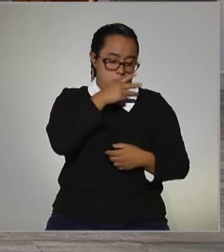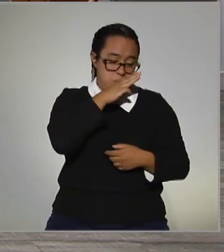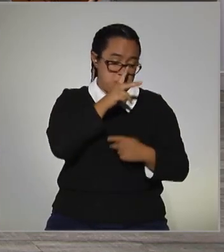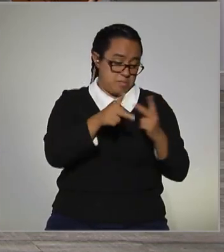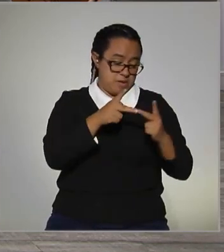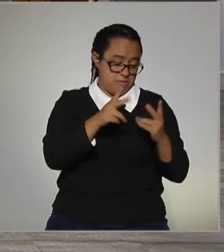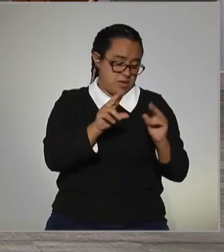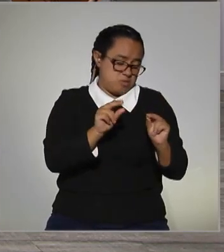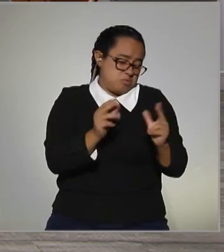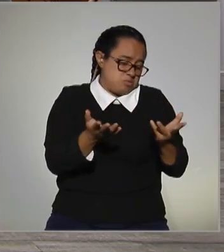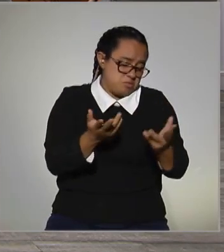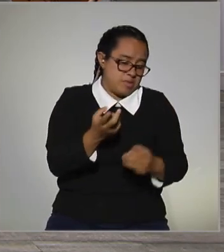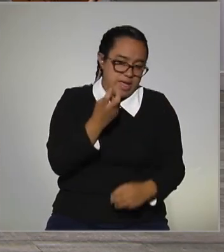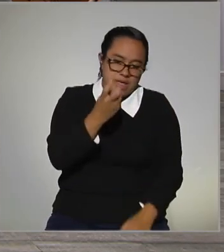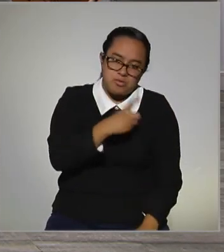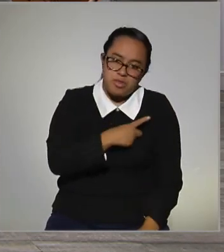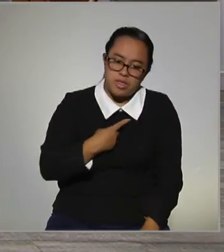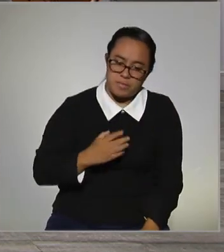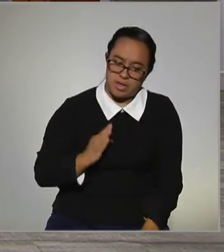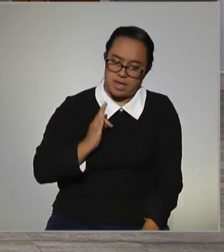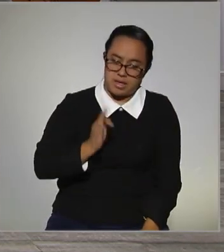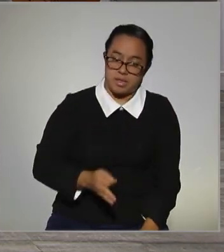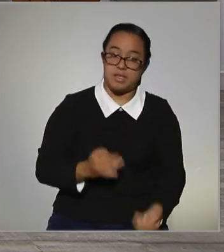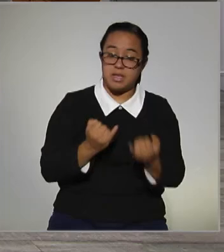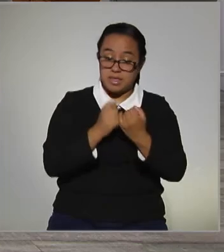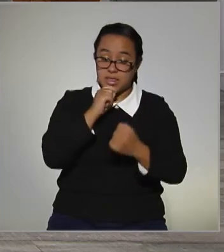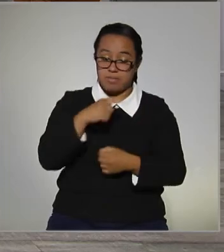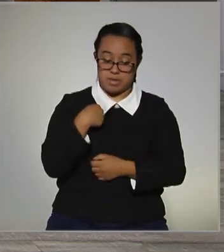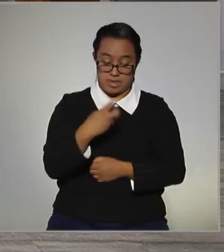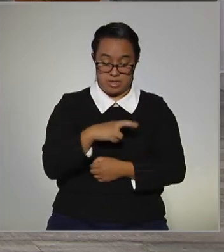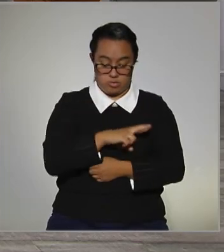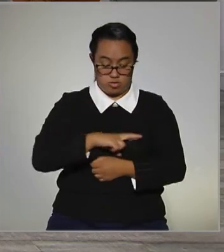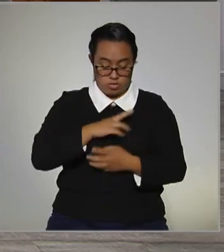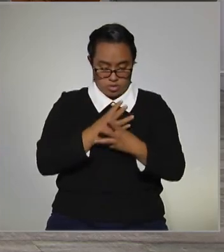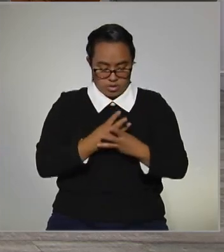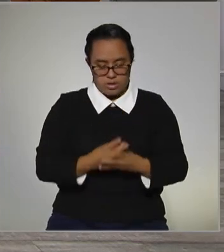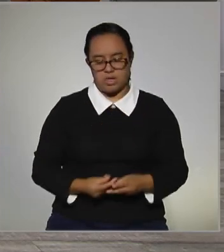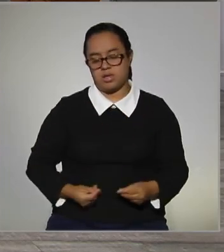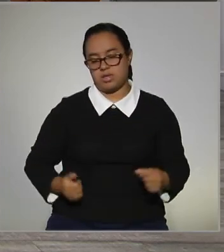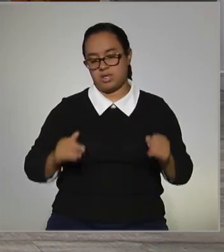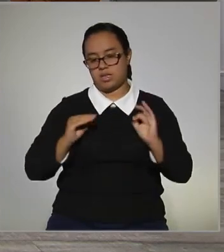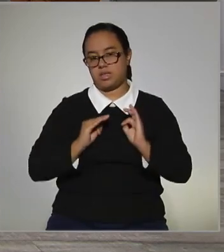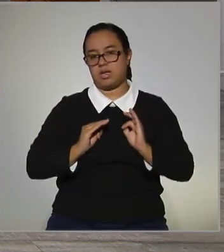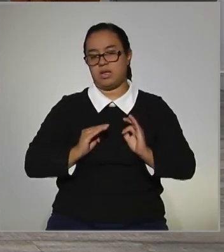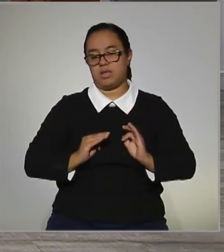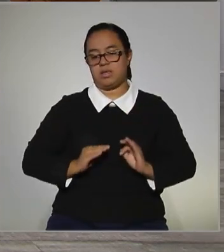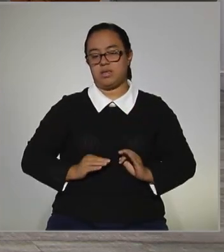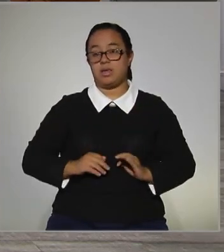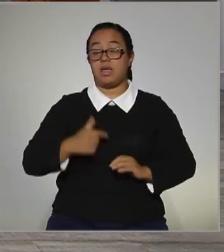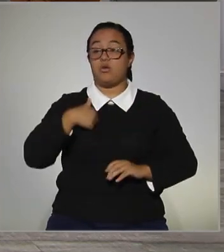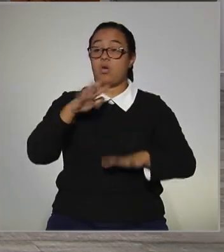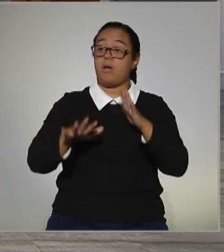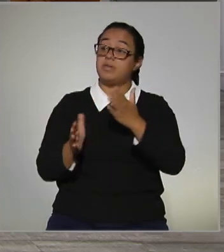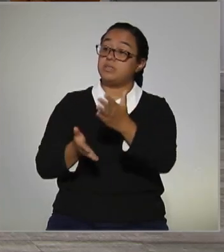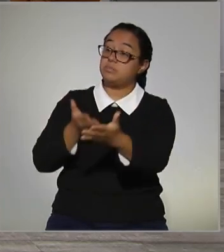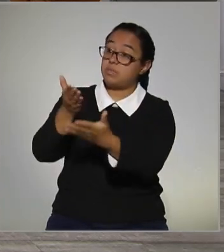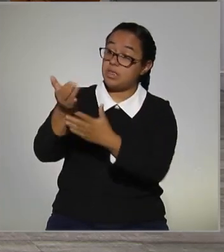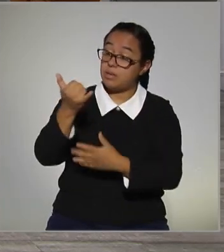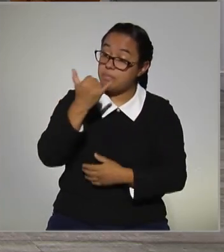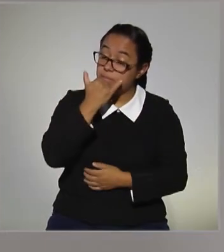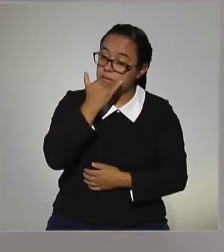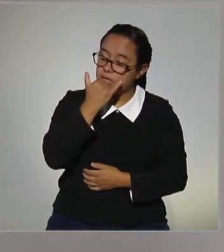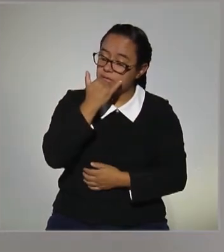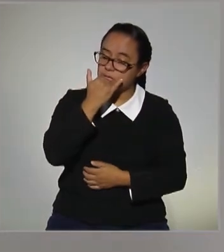también se vale y es más, alivia el resentimiento, yo también creo, descarga el resentimiento cuando uno pide perdón, o sea, cuando uno